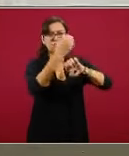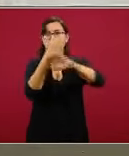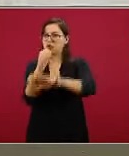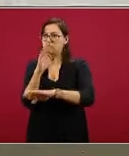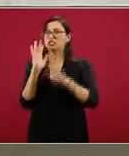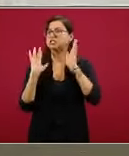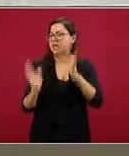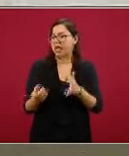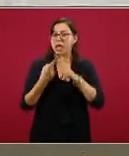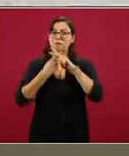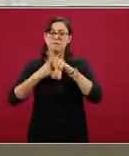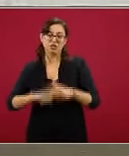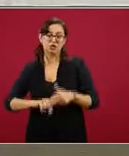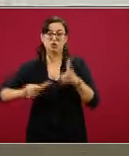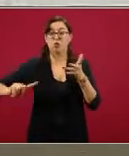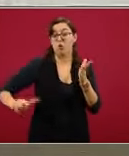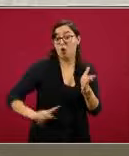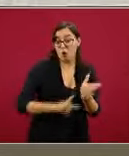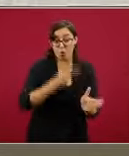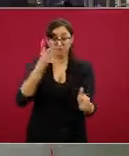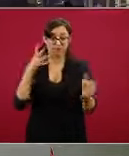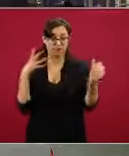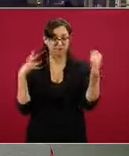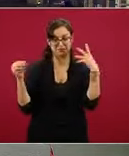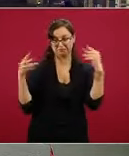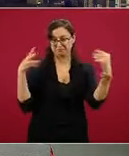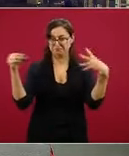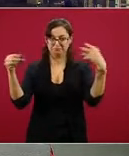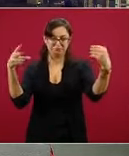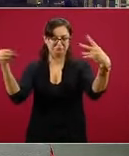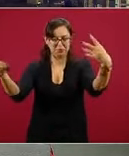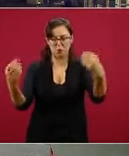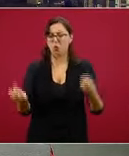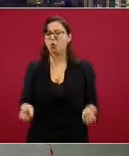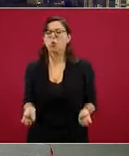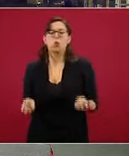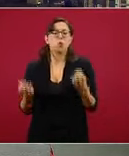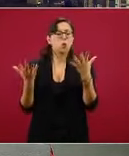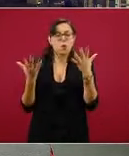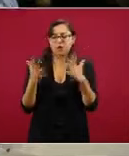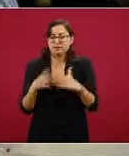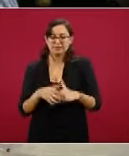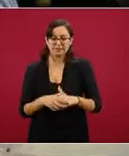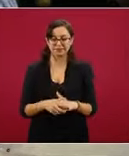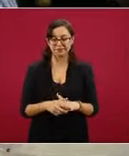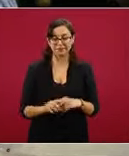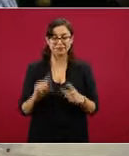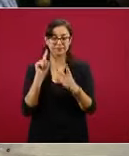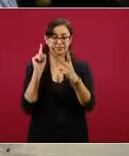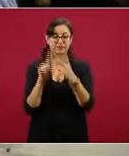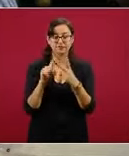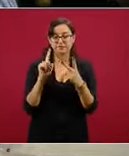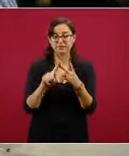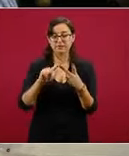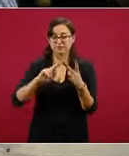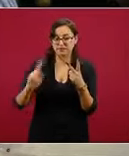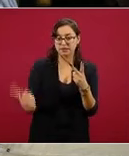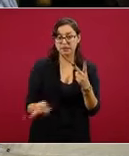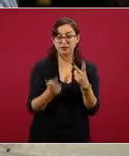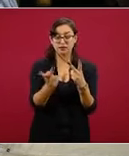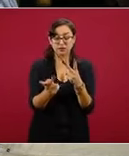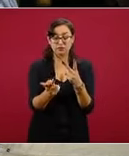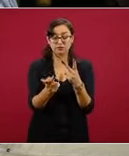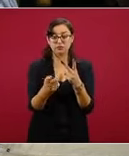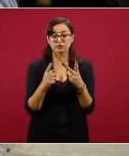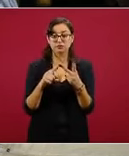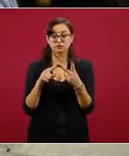enumerar cuántas de estas entidades ya están en rebrote. También una segunda pregunta. Sé